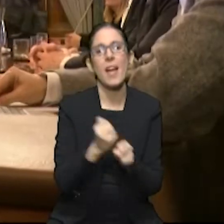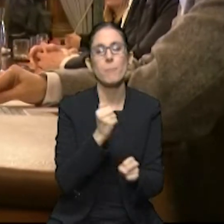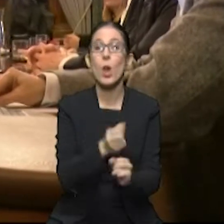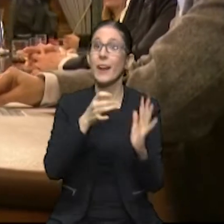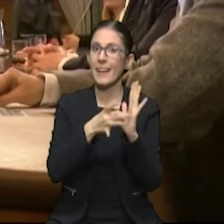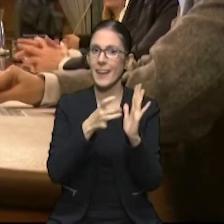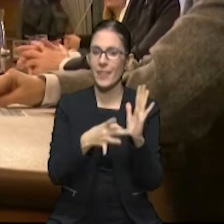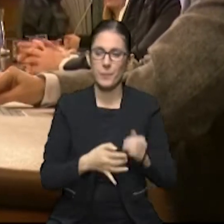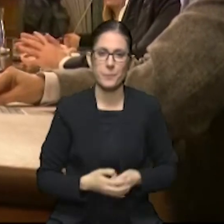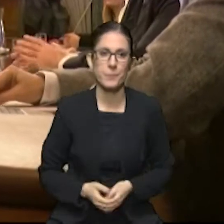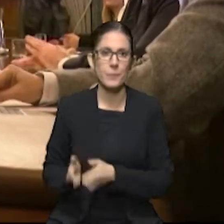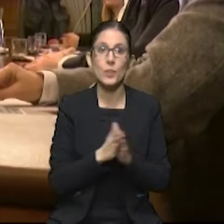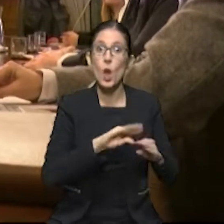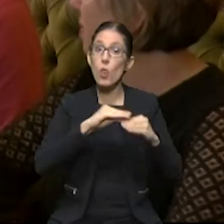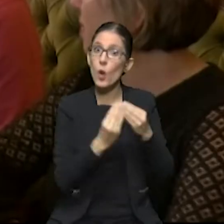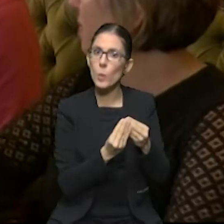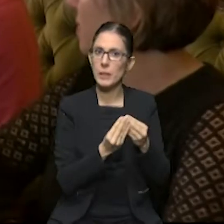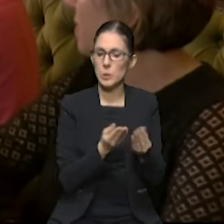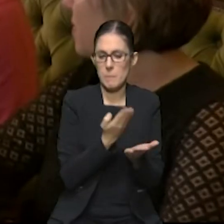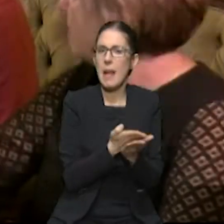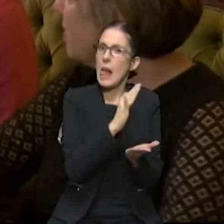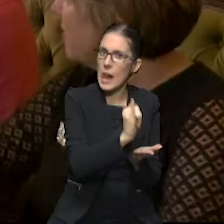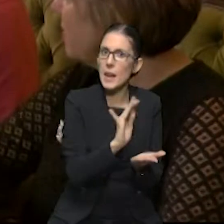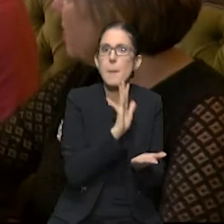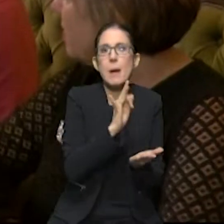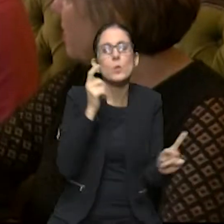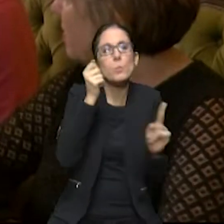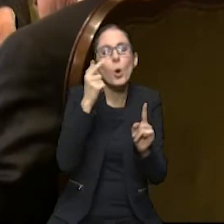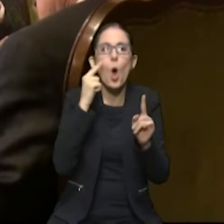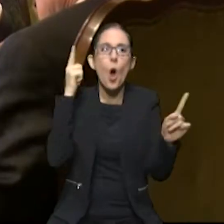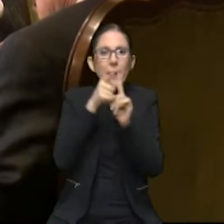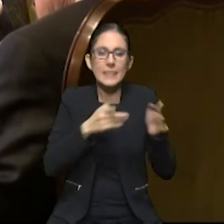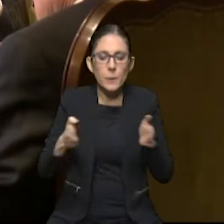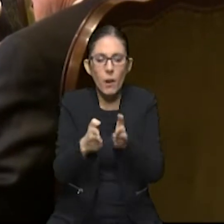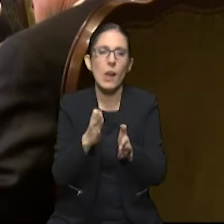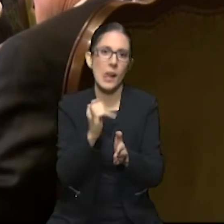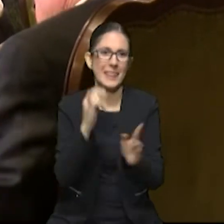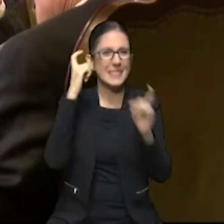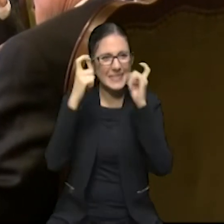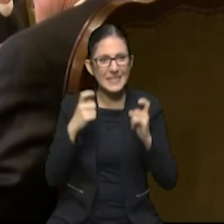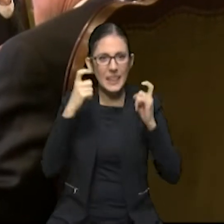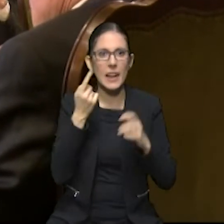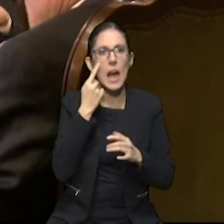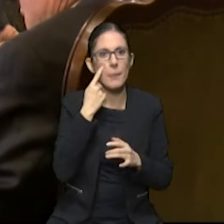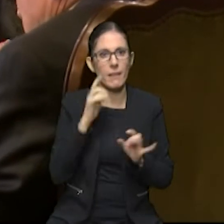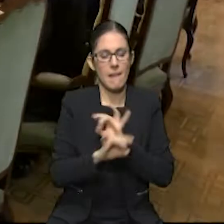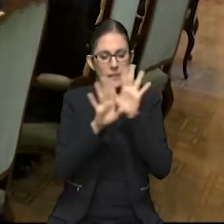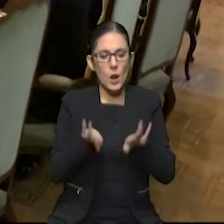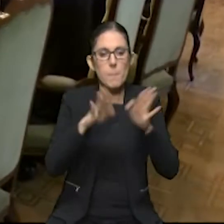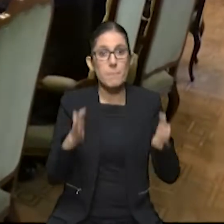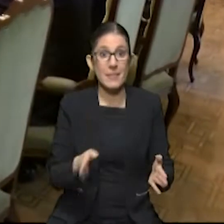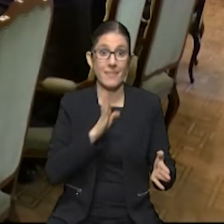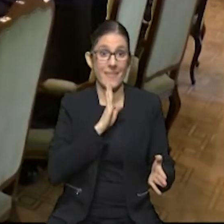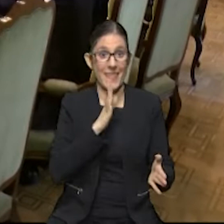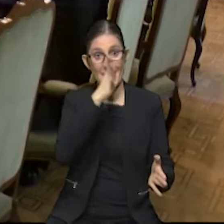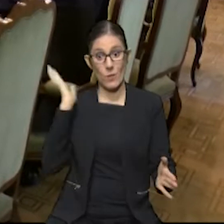Ya hay un documento previo y una hoja de ruta que tratarán de cerrar en esta primera mesa de diálogo social que se reabre después de cinco años con según